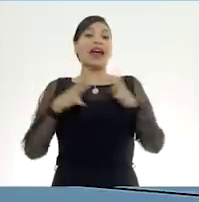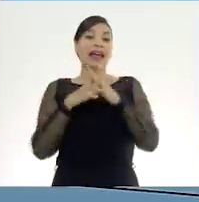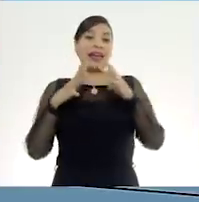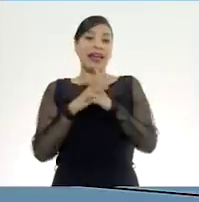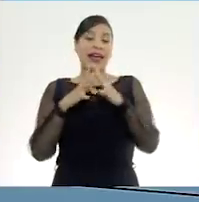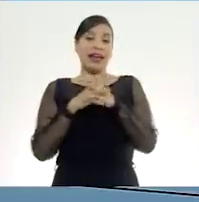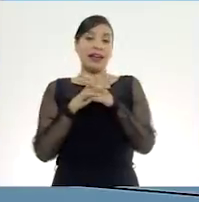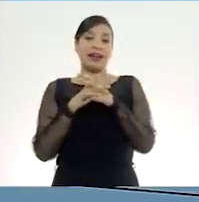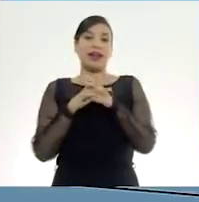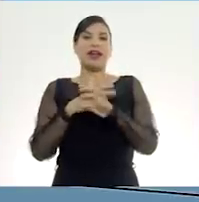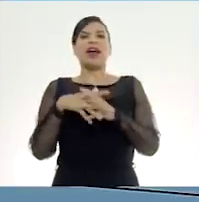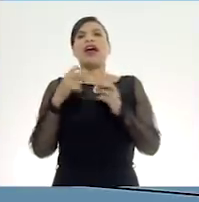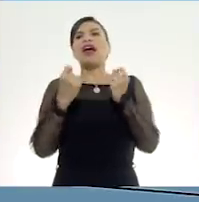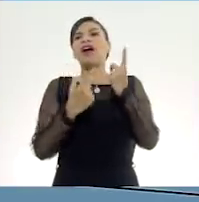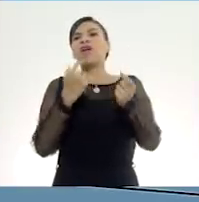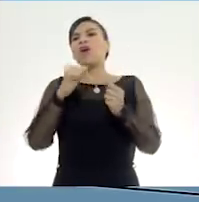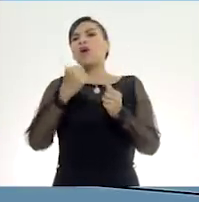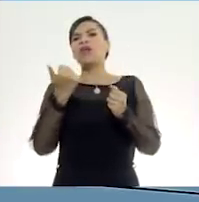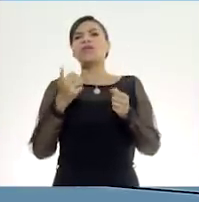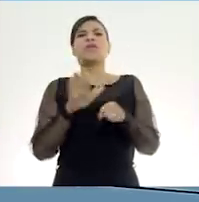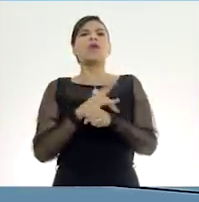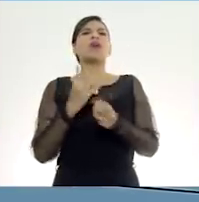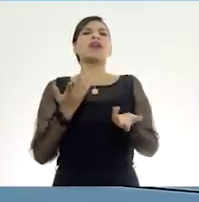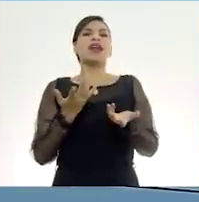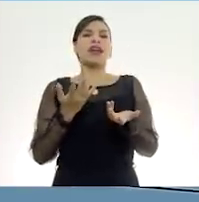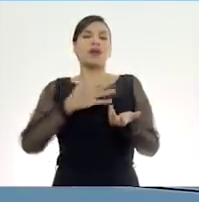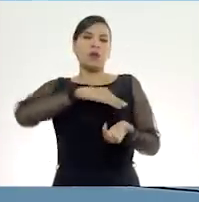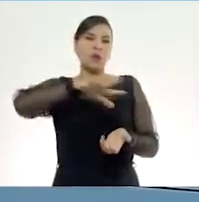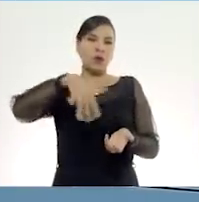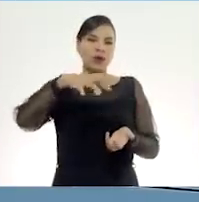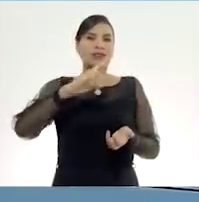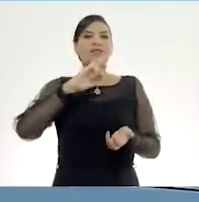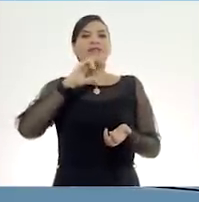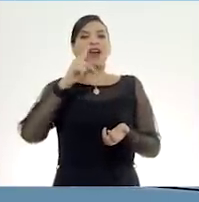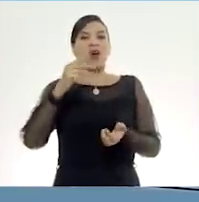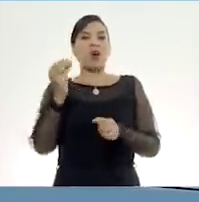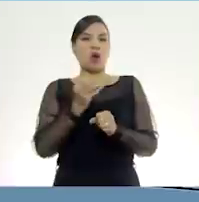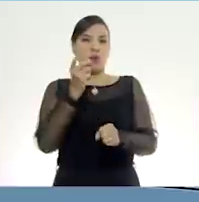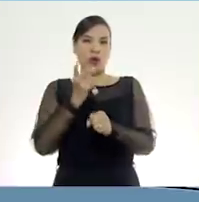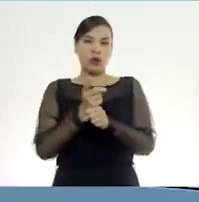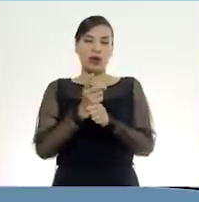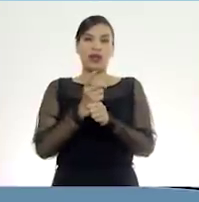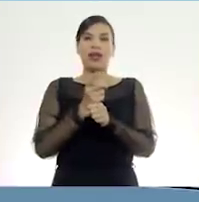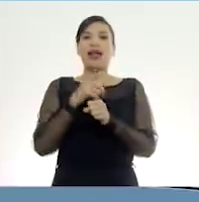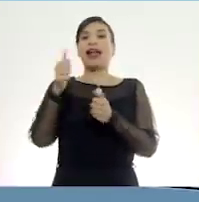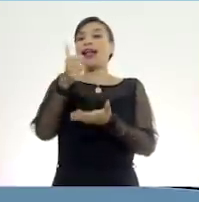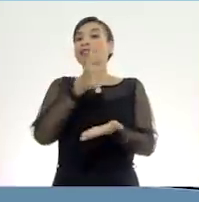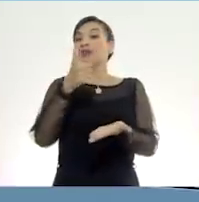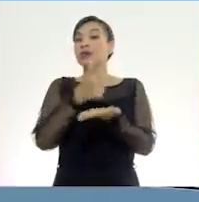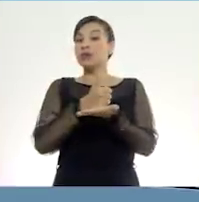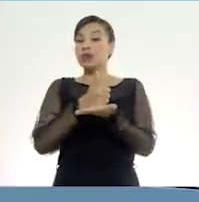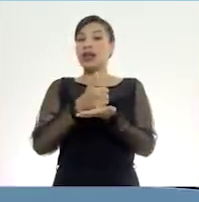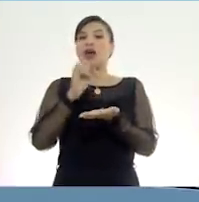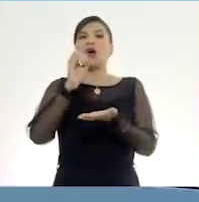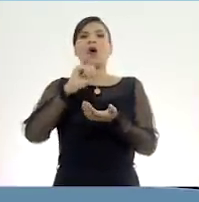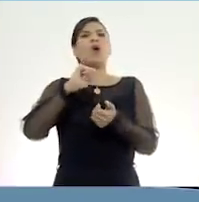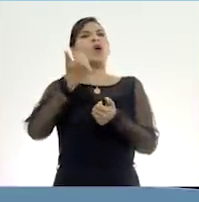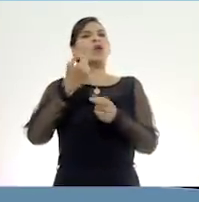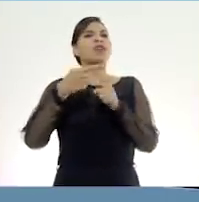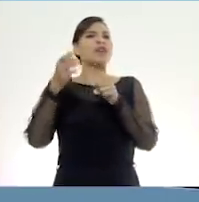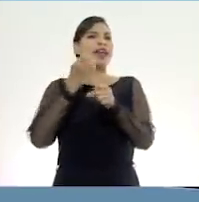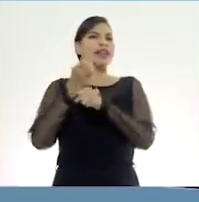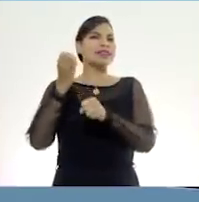guerra y otras porque han ido en busca de mejores oportunidades a la ciudad o a algún otro